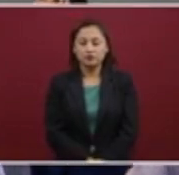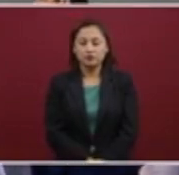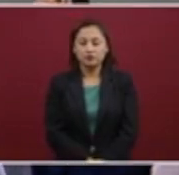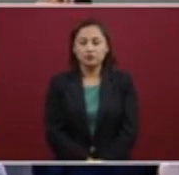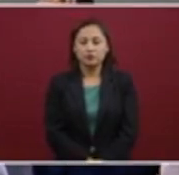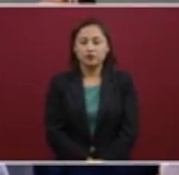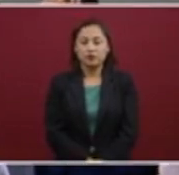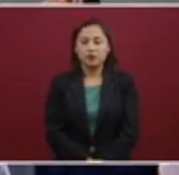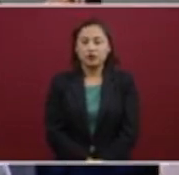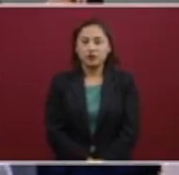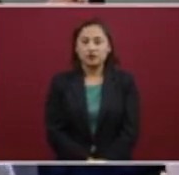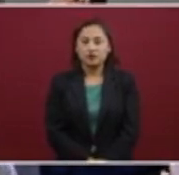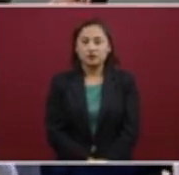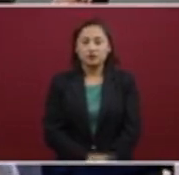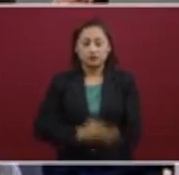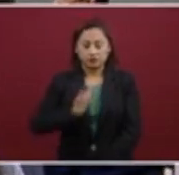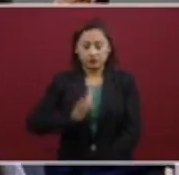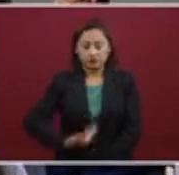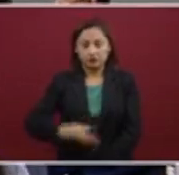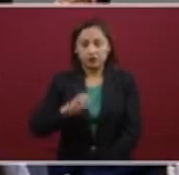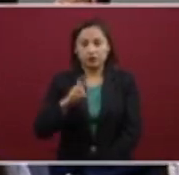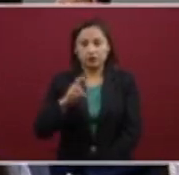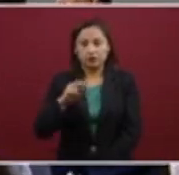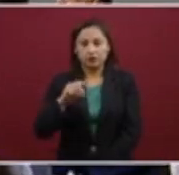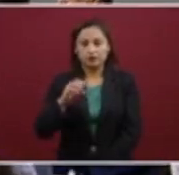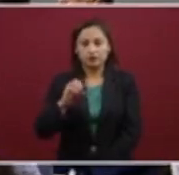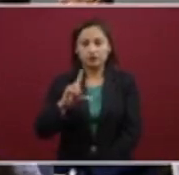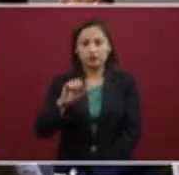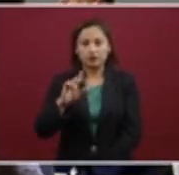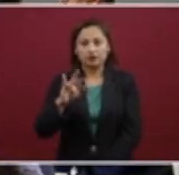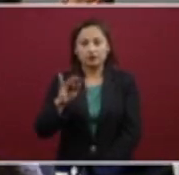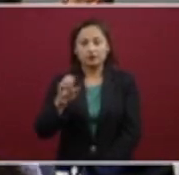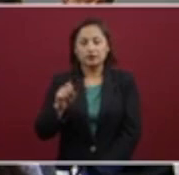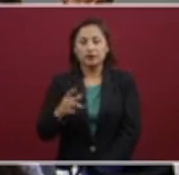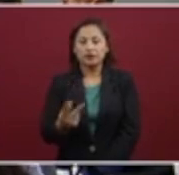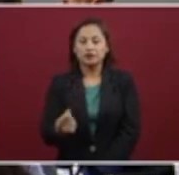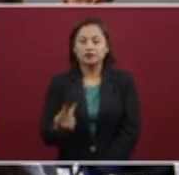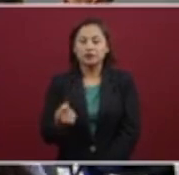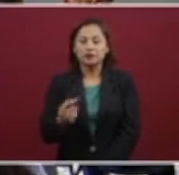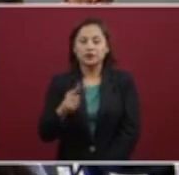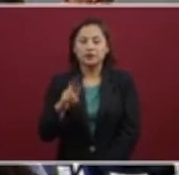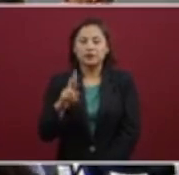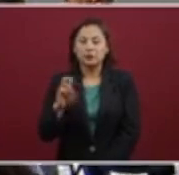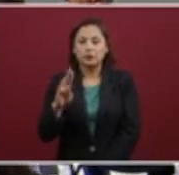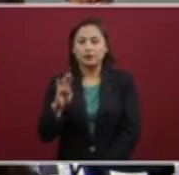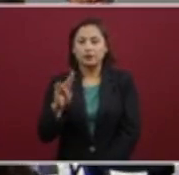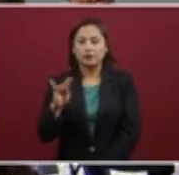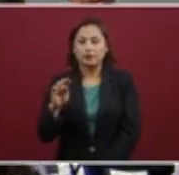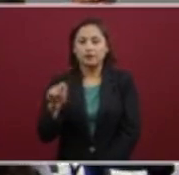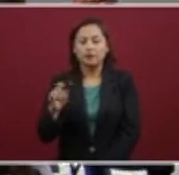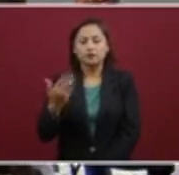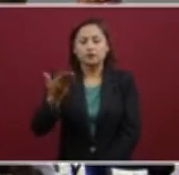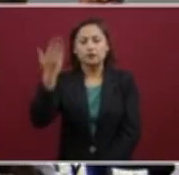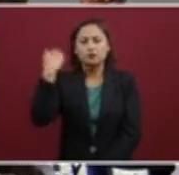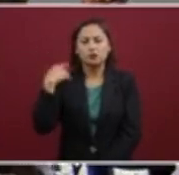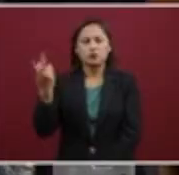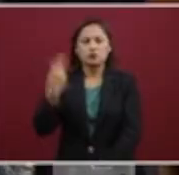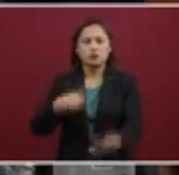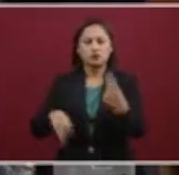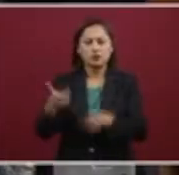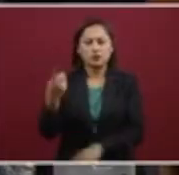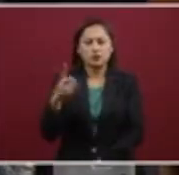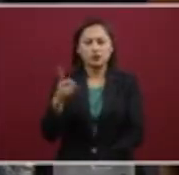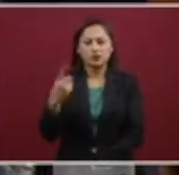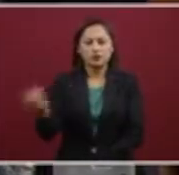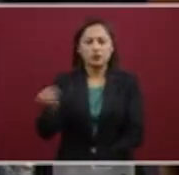Sí. Ernesto Ledesma, de Rompeviento TV. Estuve aquí con usted en diciembre en una conferencia sobre el